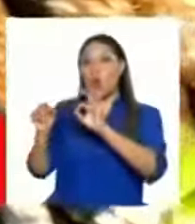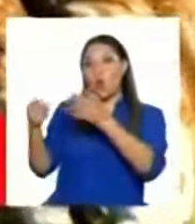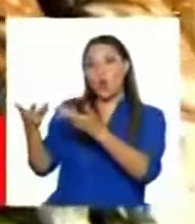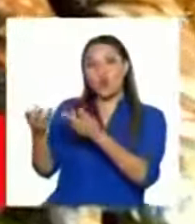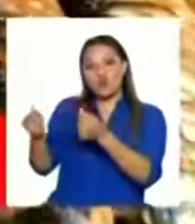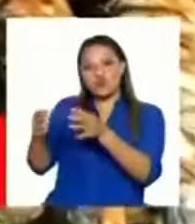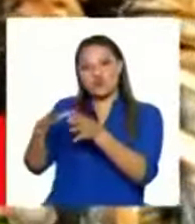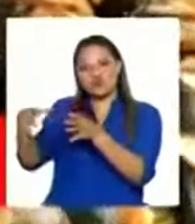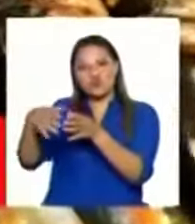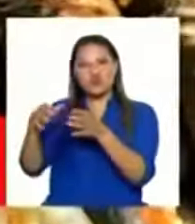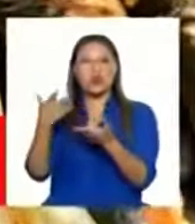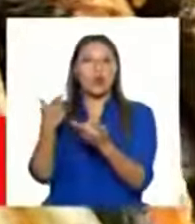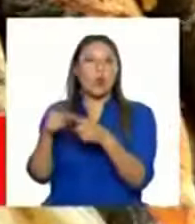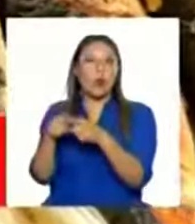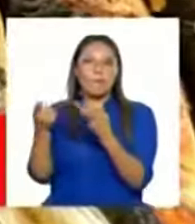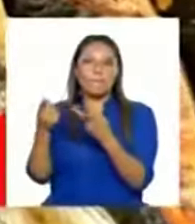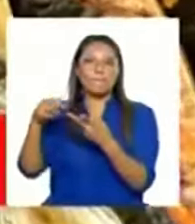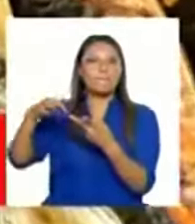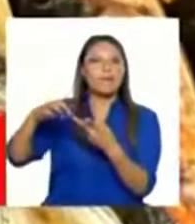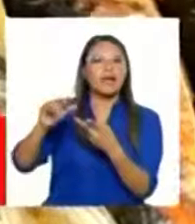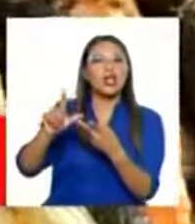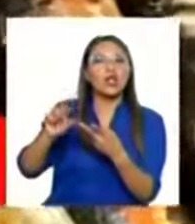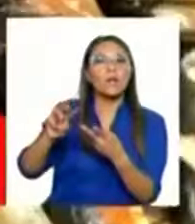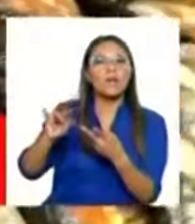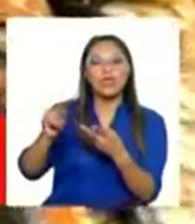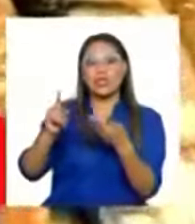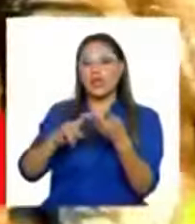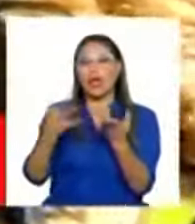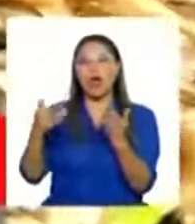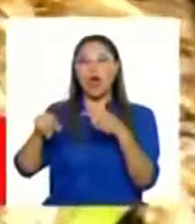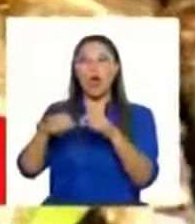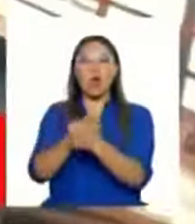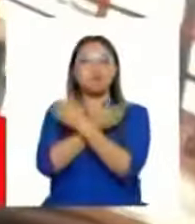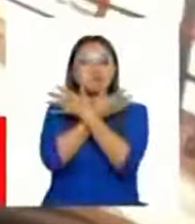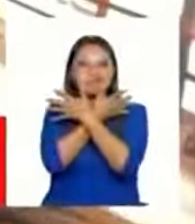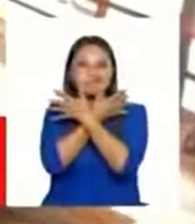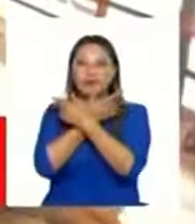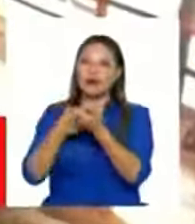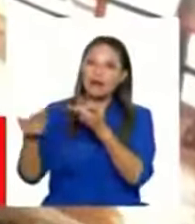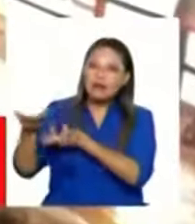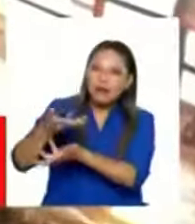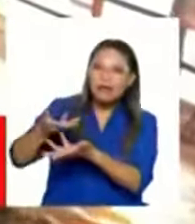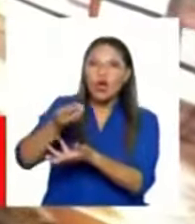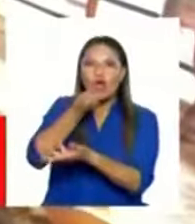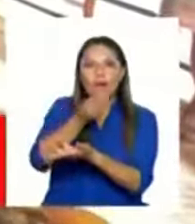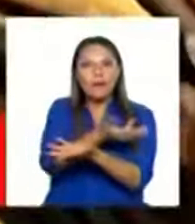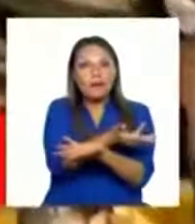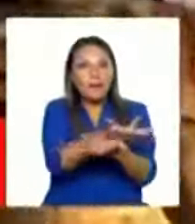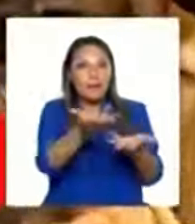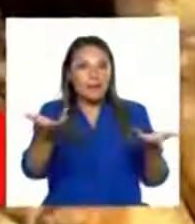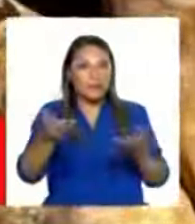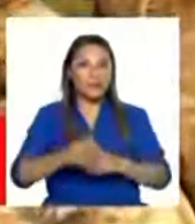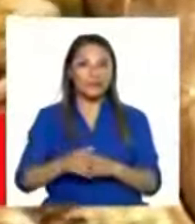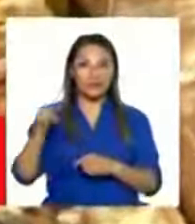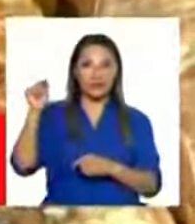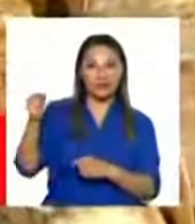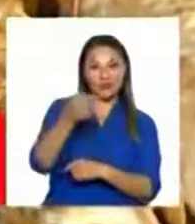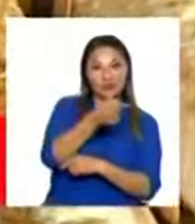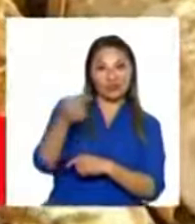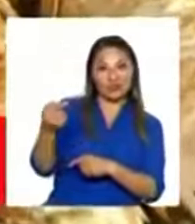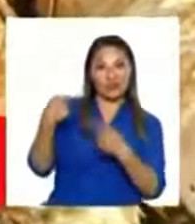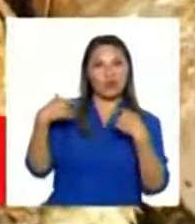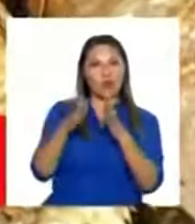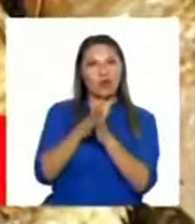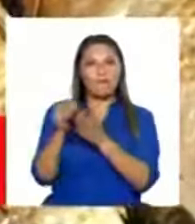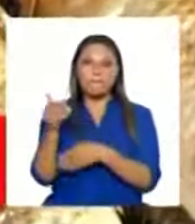un sábalo, puede ser un pango de palometa, un pango de paiche con su tacachito. Por Semana Santa, el precio del pescado se